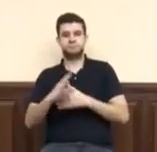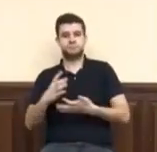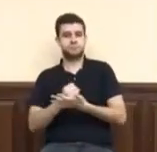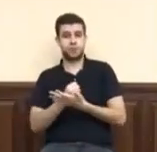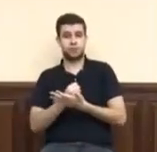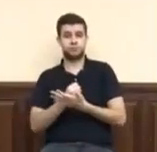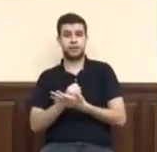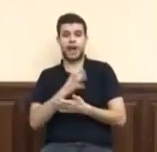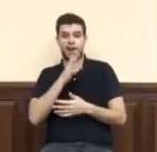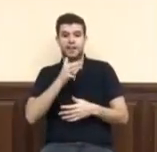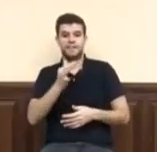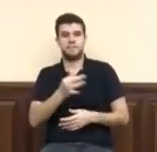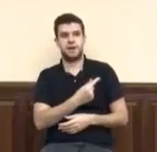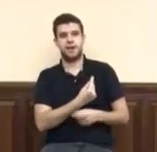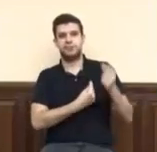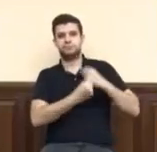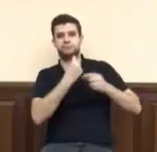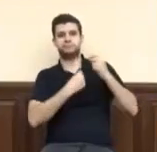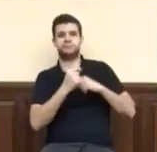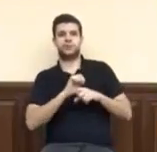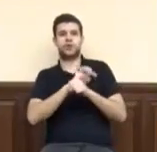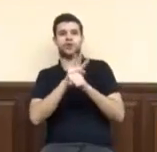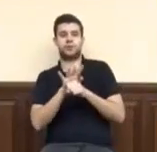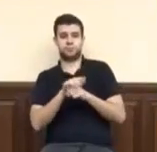a contagiarnos el COVID.